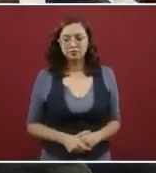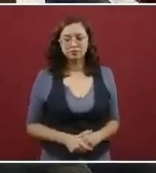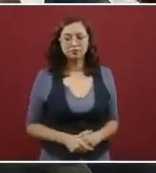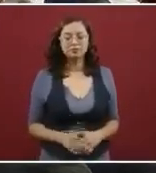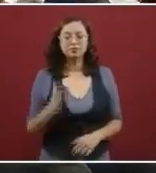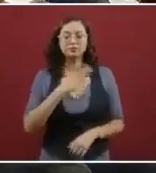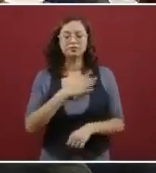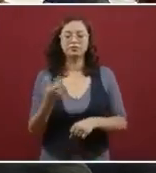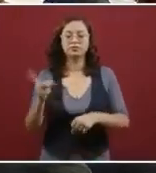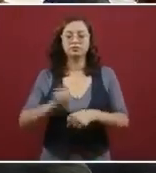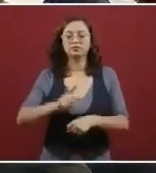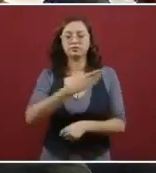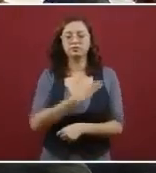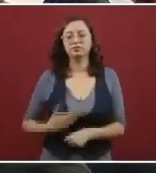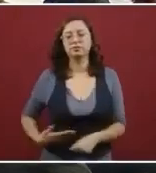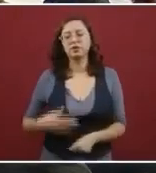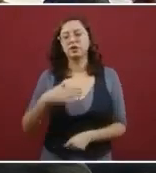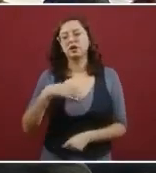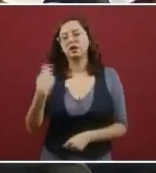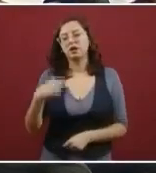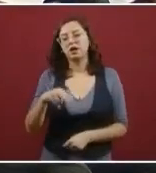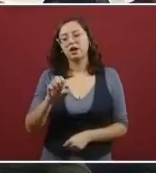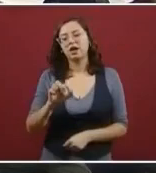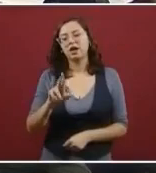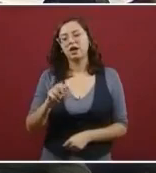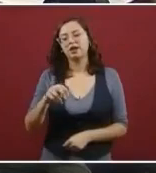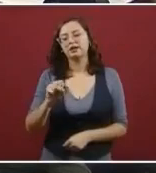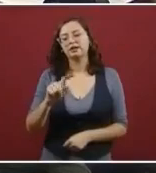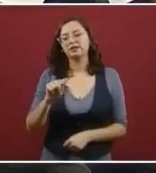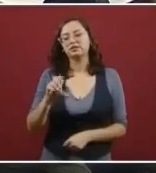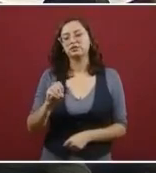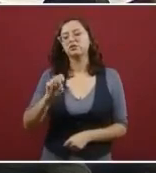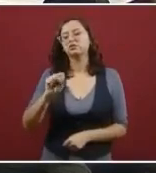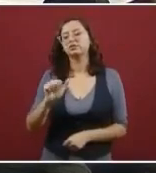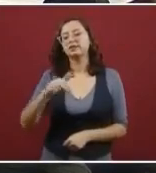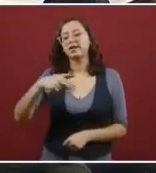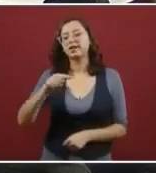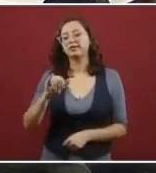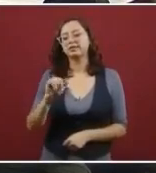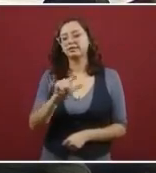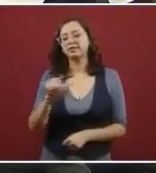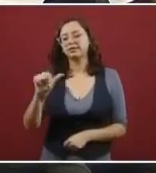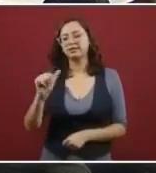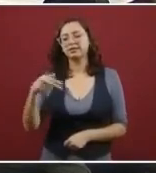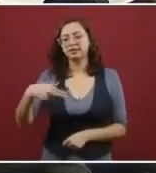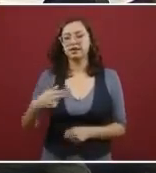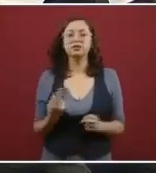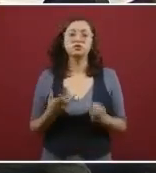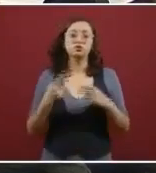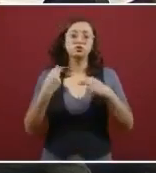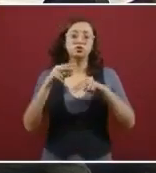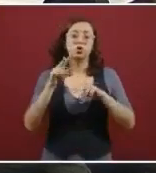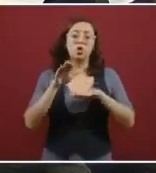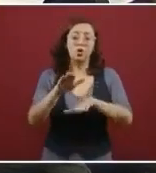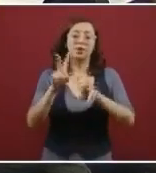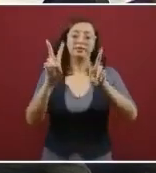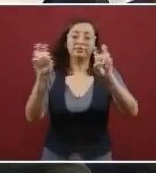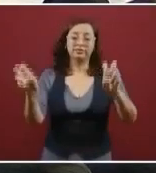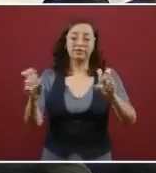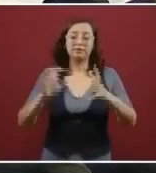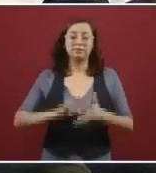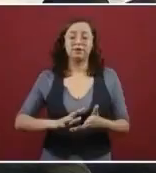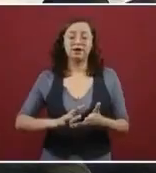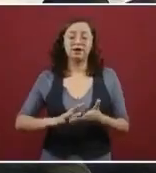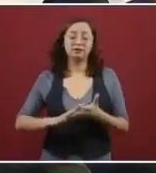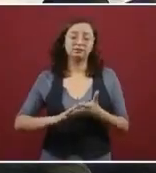Buenos días, señor presidente. Ernesto Santillán, de Reporte Índigo. Pues en relación al tema de la violencia, la masacre